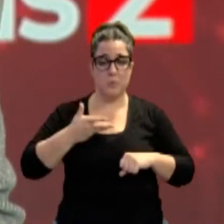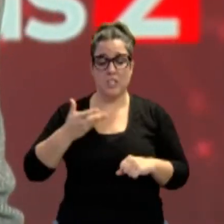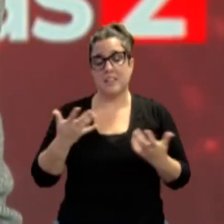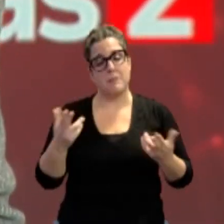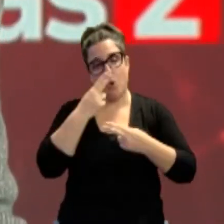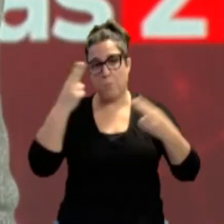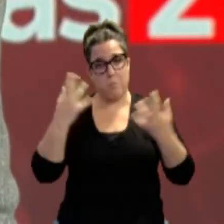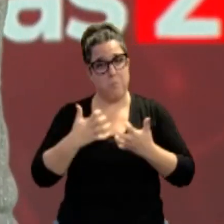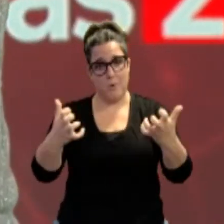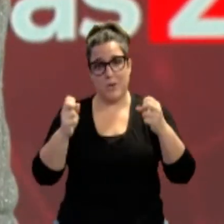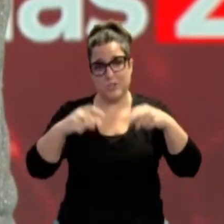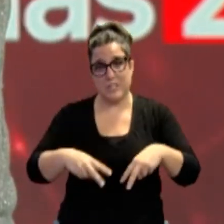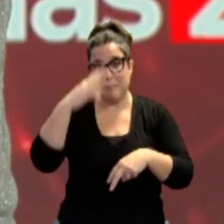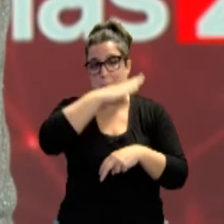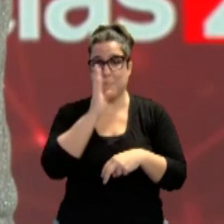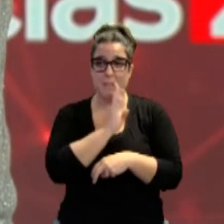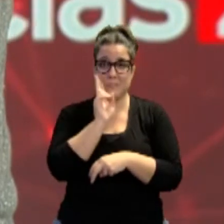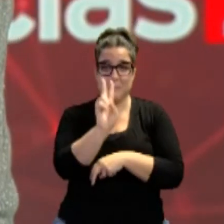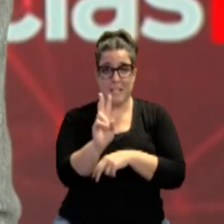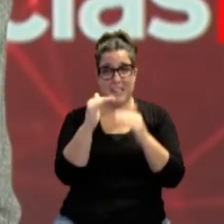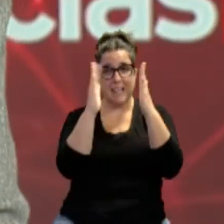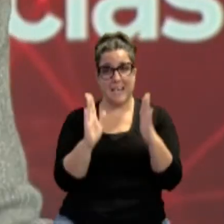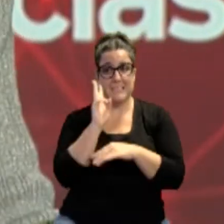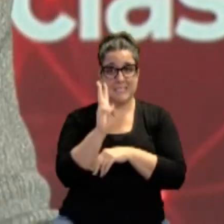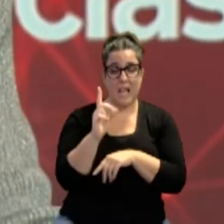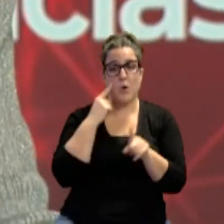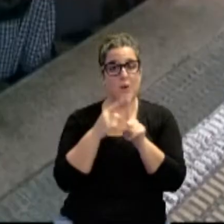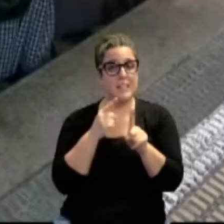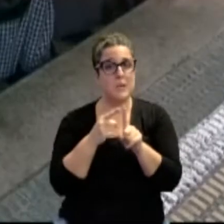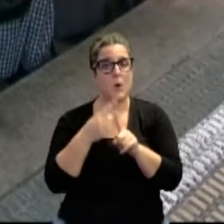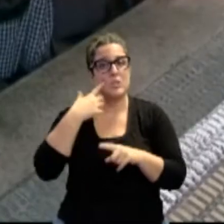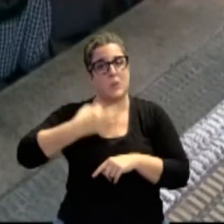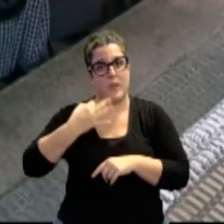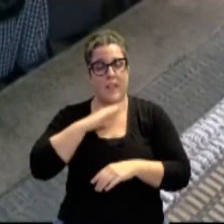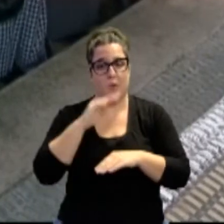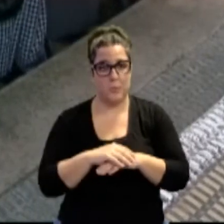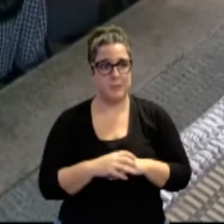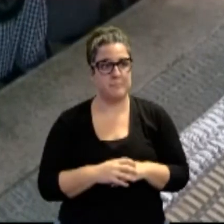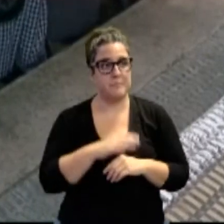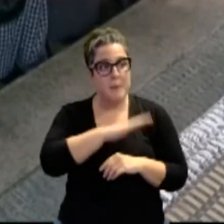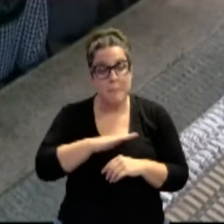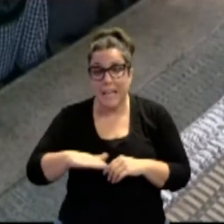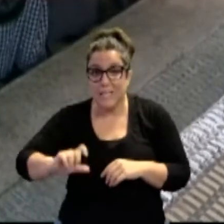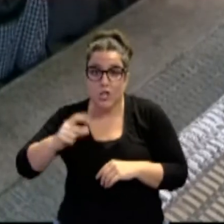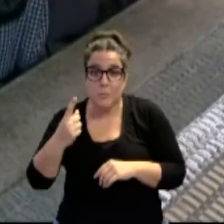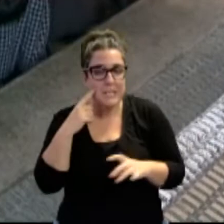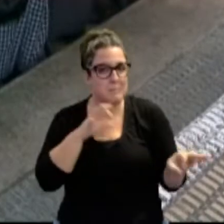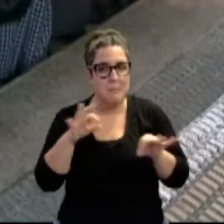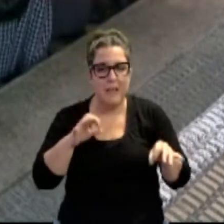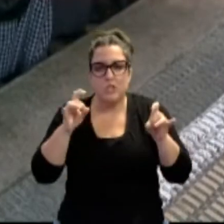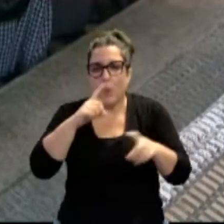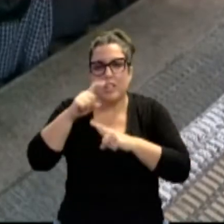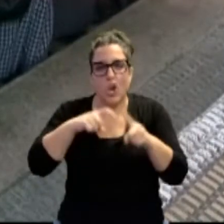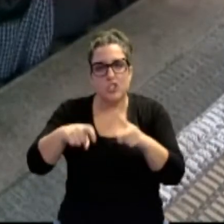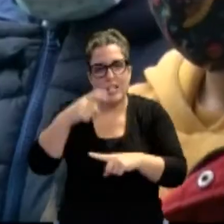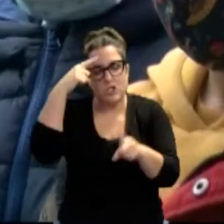del público, los padres desde casa para cumplir con las medidas de seguridad. Vean. Los más pequeños se preparan como cada año para